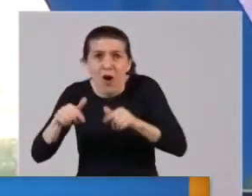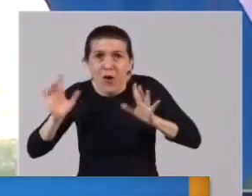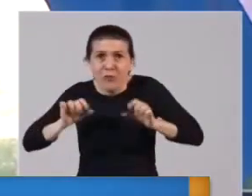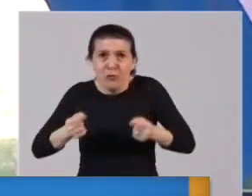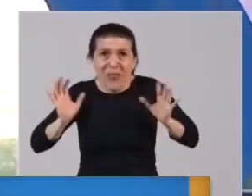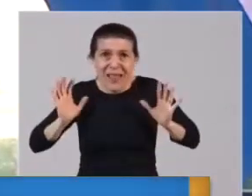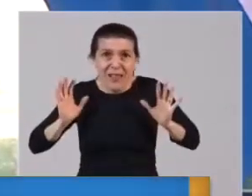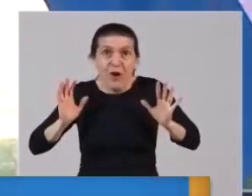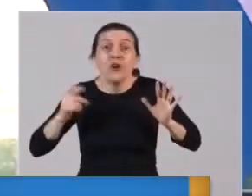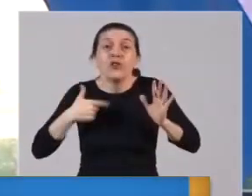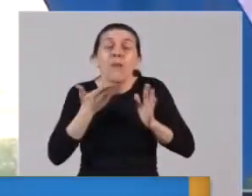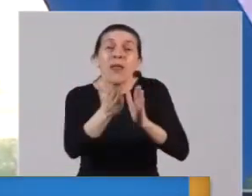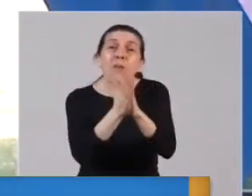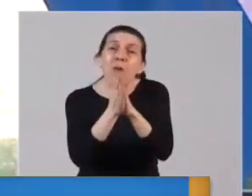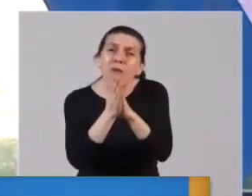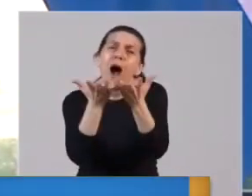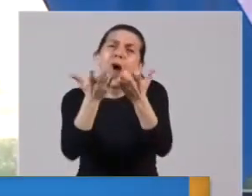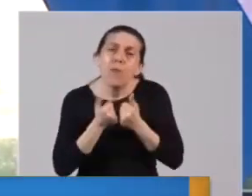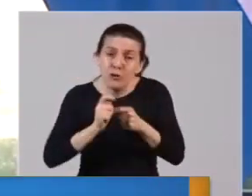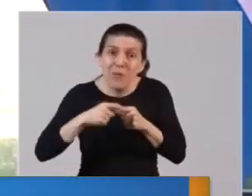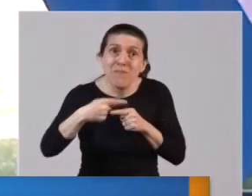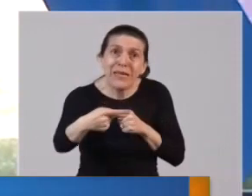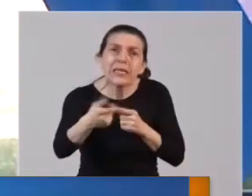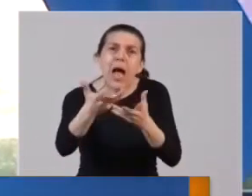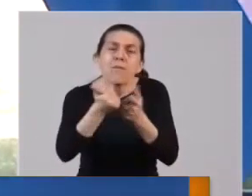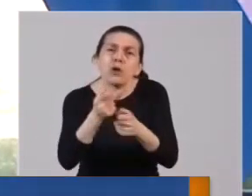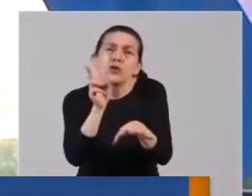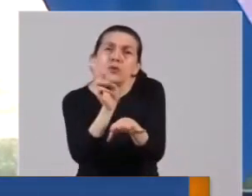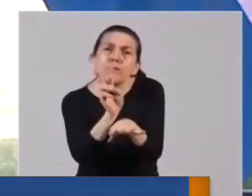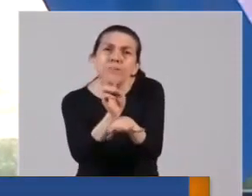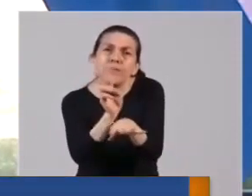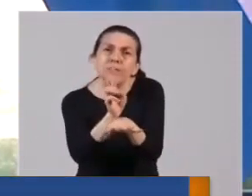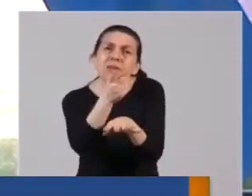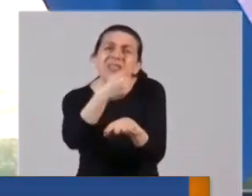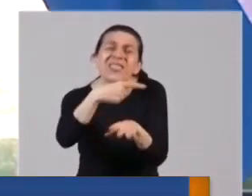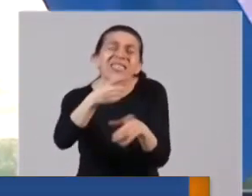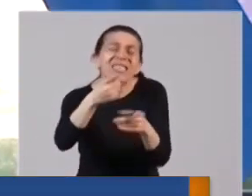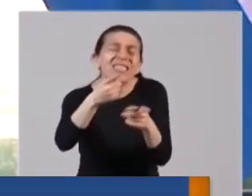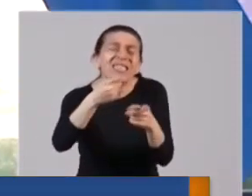acompañen estos meses que quedan. Es necesario que lo entiendan.